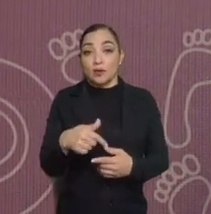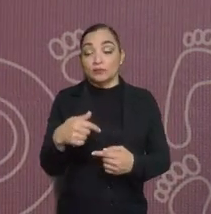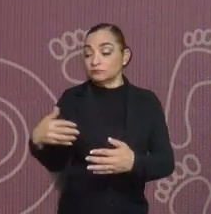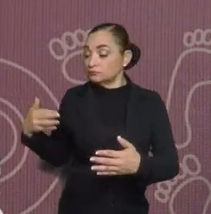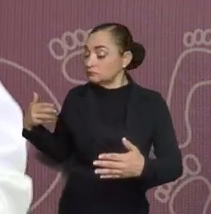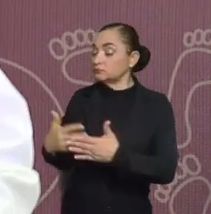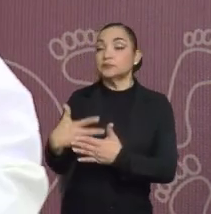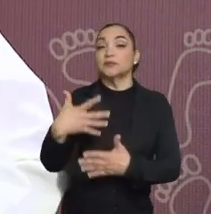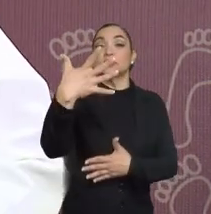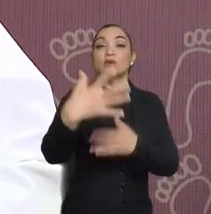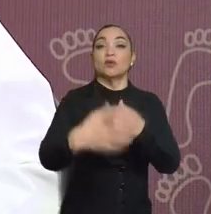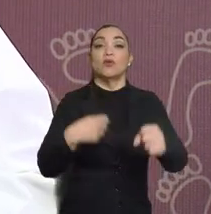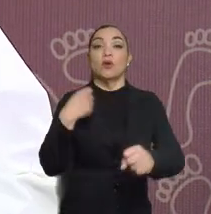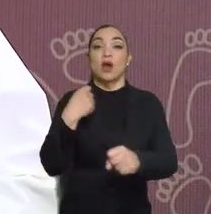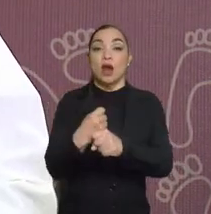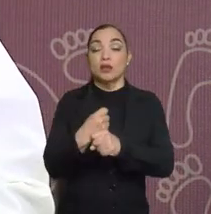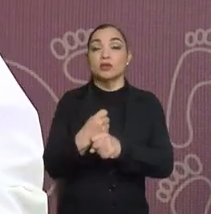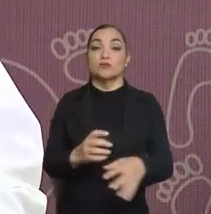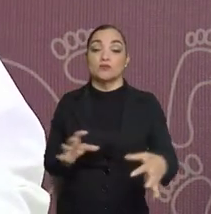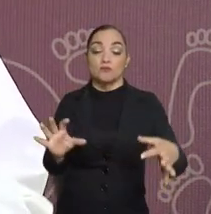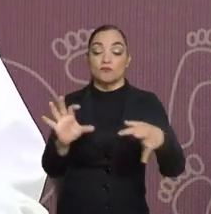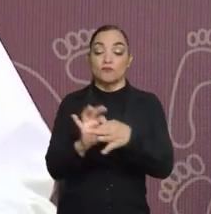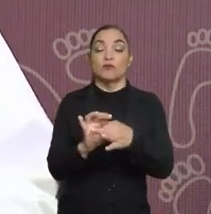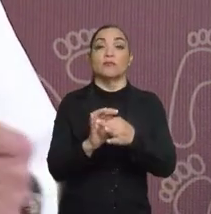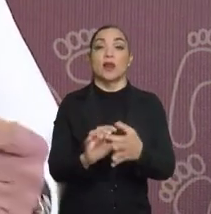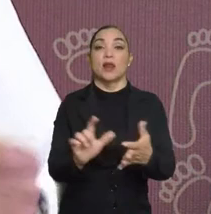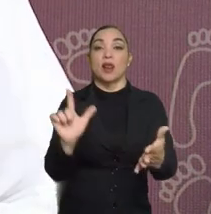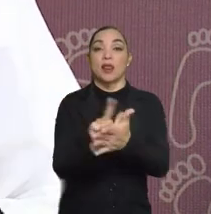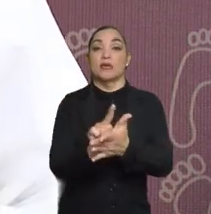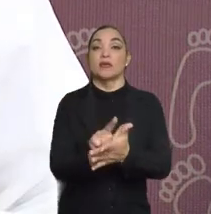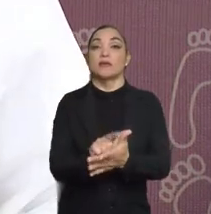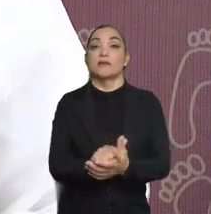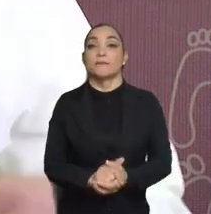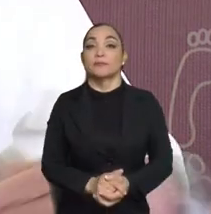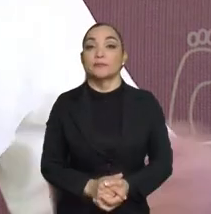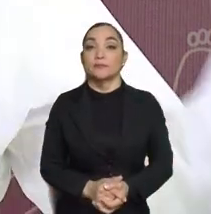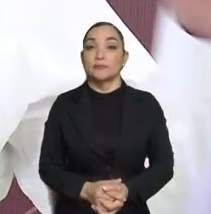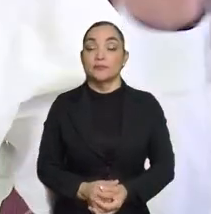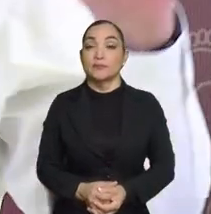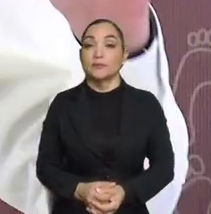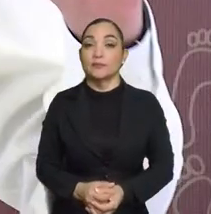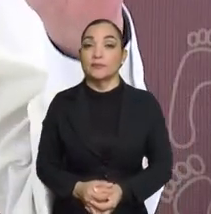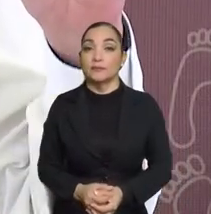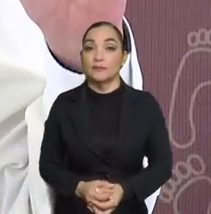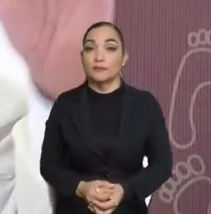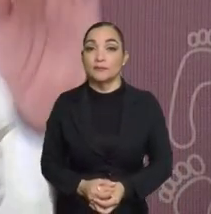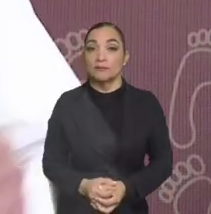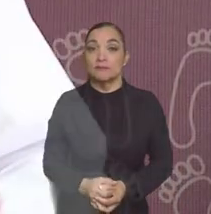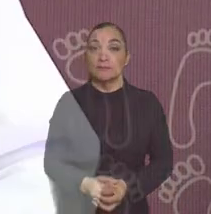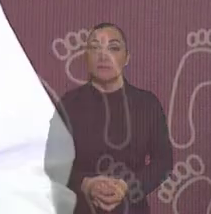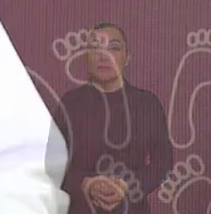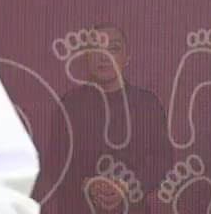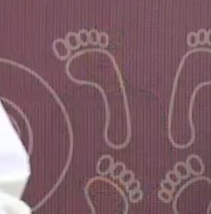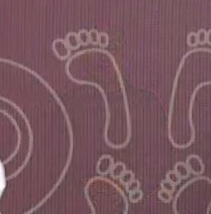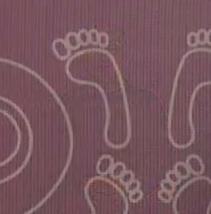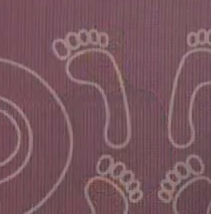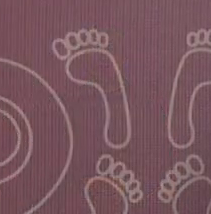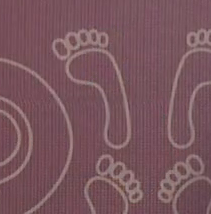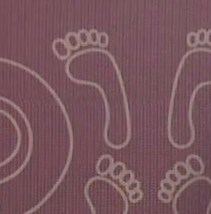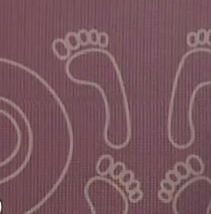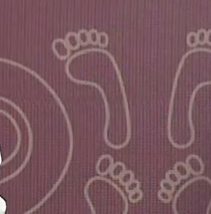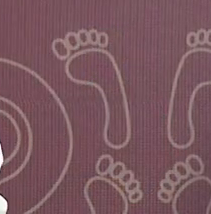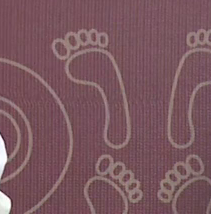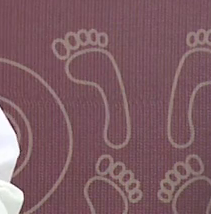5 años conforme lo que marca la ley. Anteriormente llegabas y se te exigía el pago de los adeudos, como lo comentas tú, de lo que